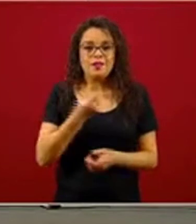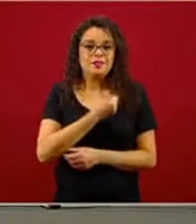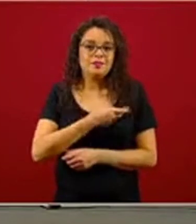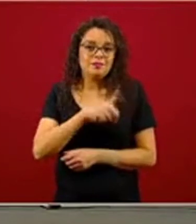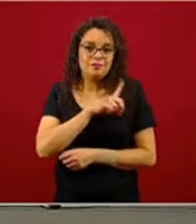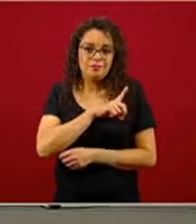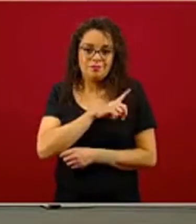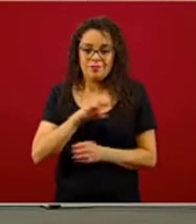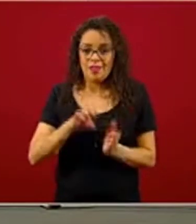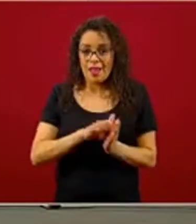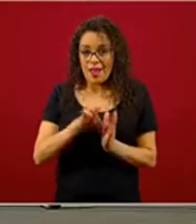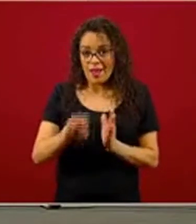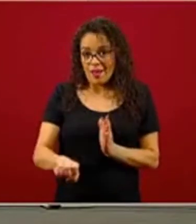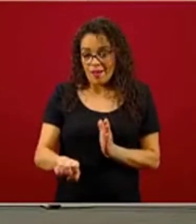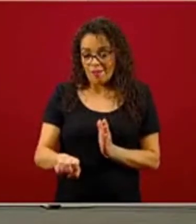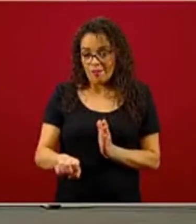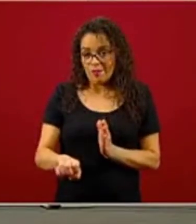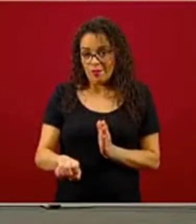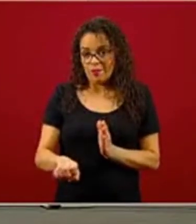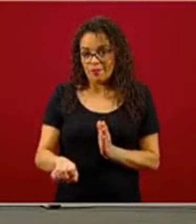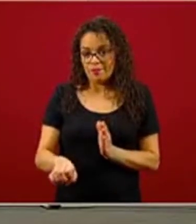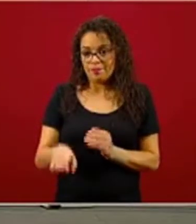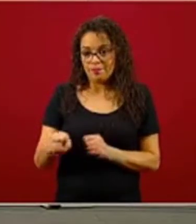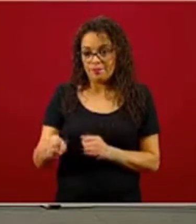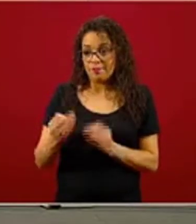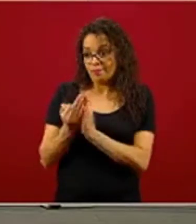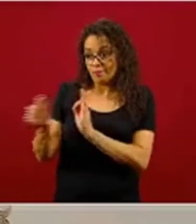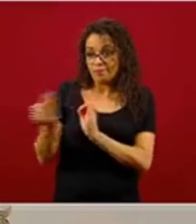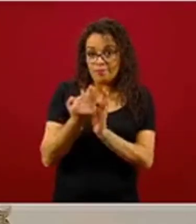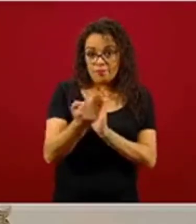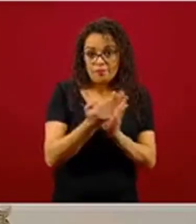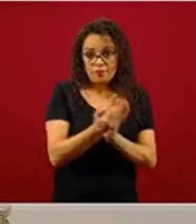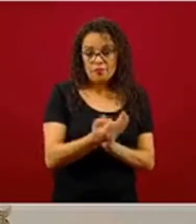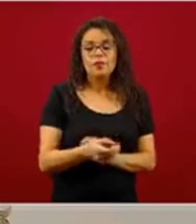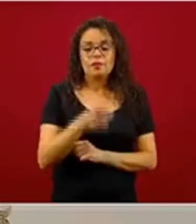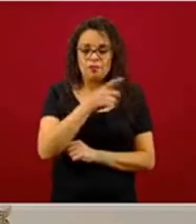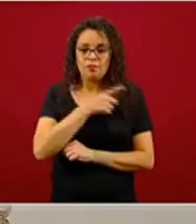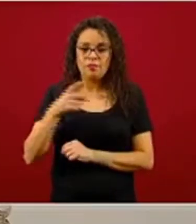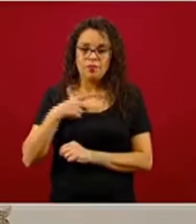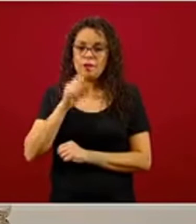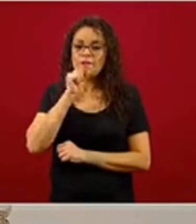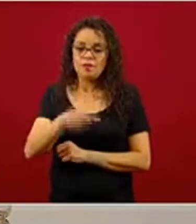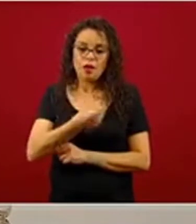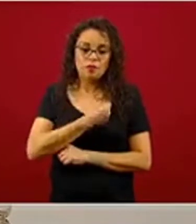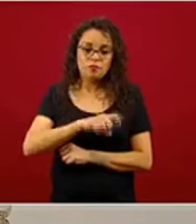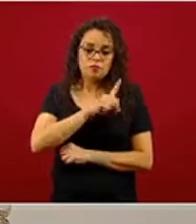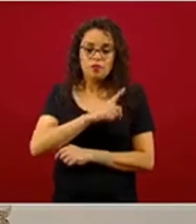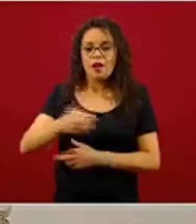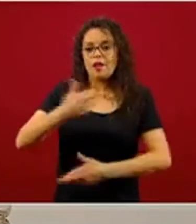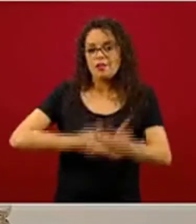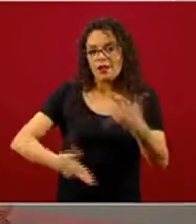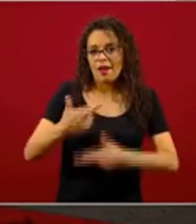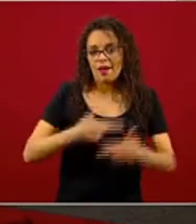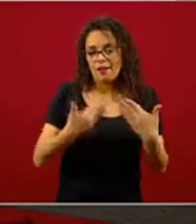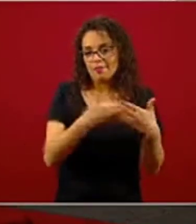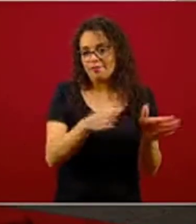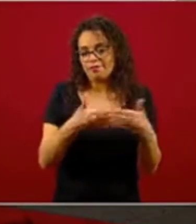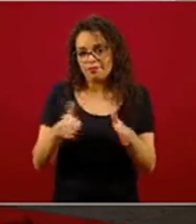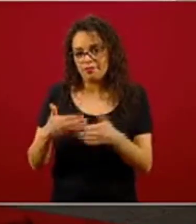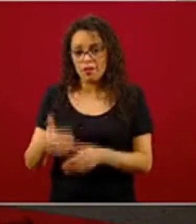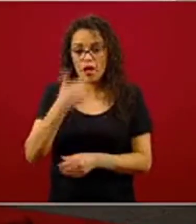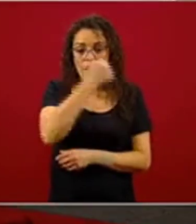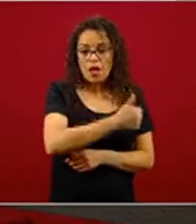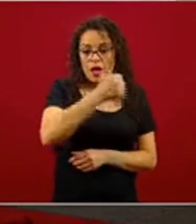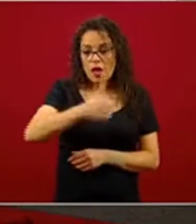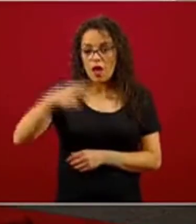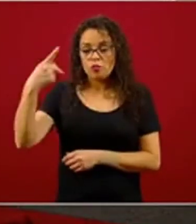distancia, el sano retorno. Pero es parte de la nueva normalidad, que cada quien haga lo que le corresponde y que cada